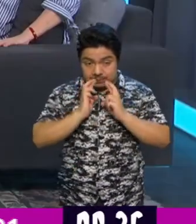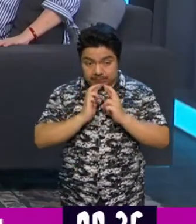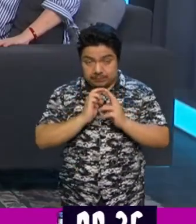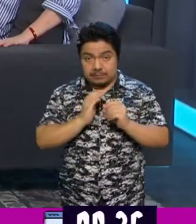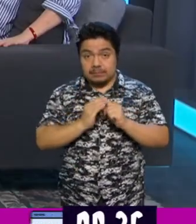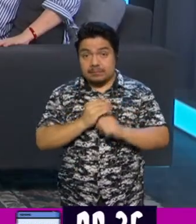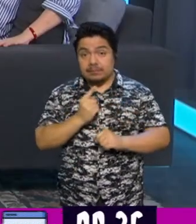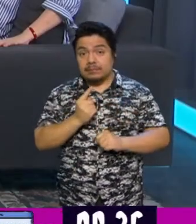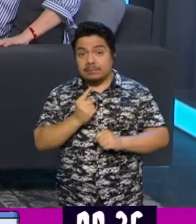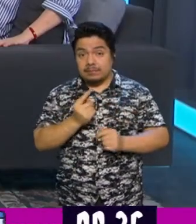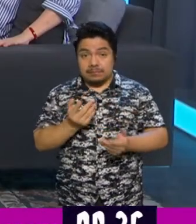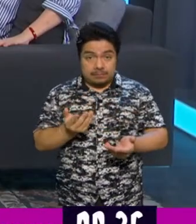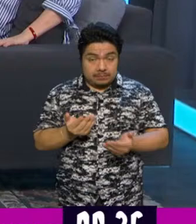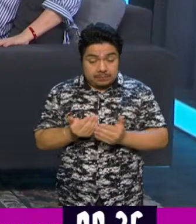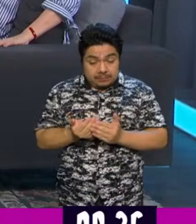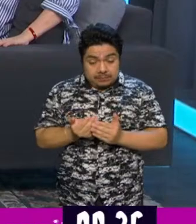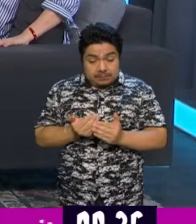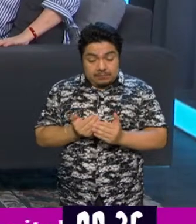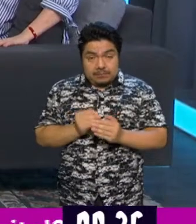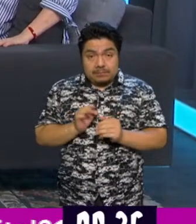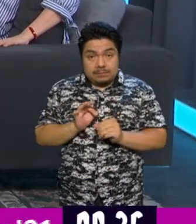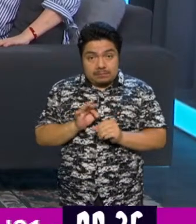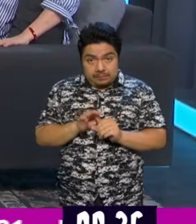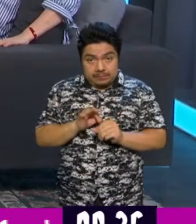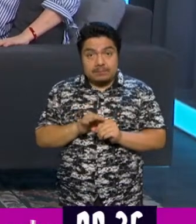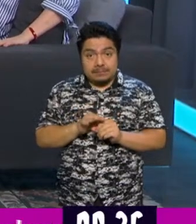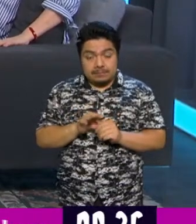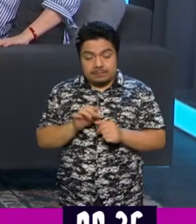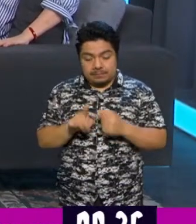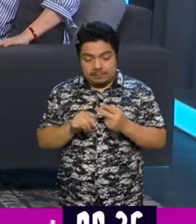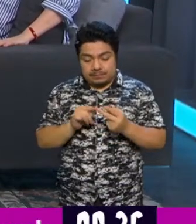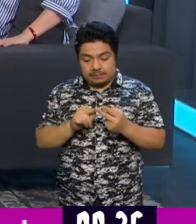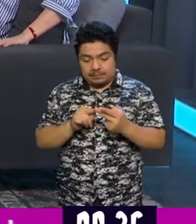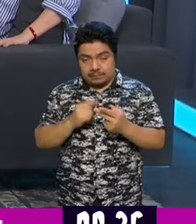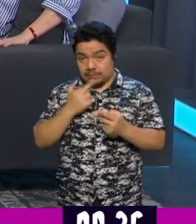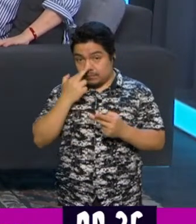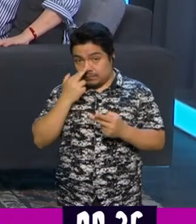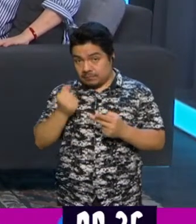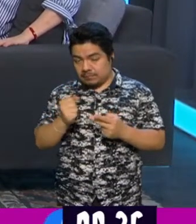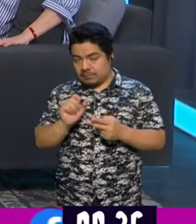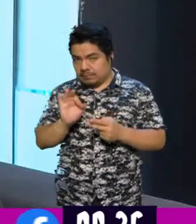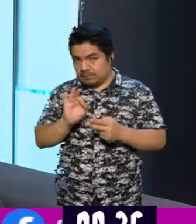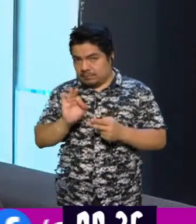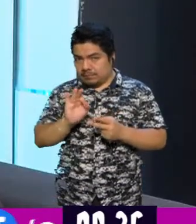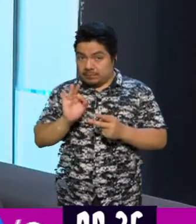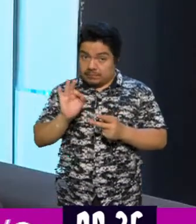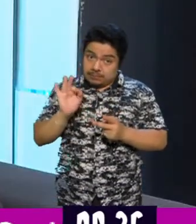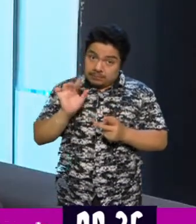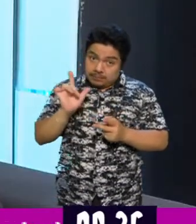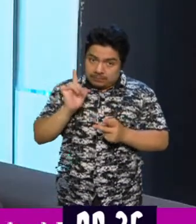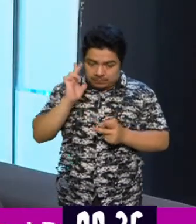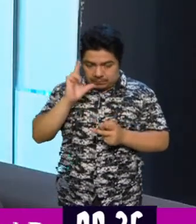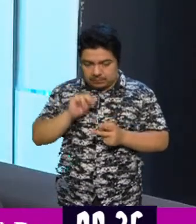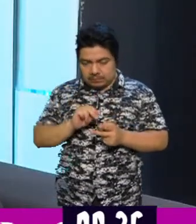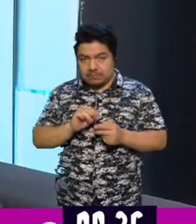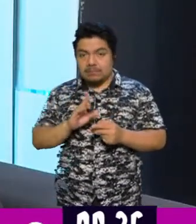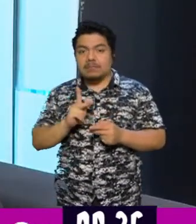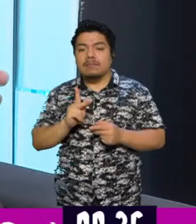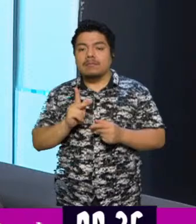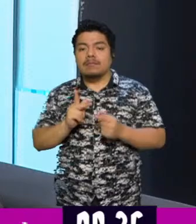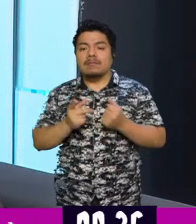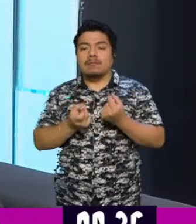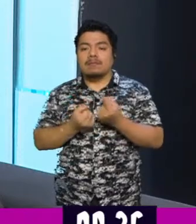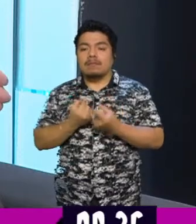da en el contexto previo a las elecciones, claro. Se da en el contexto donde seguramente, ojalá que no sea así, pero tendremos